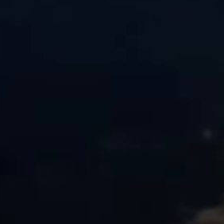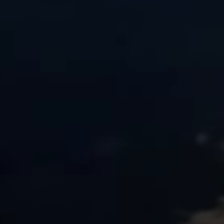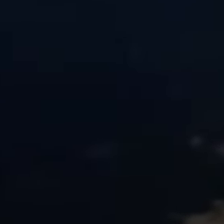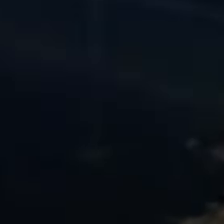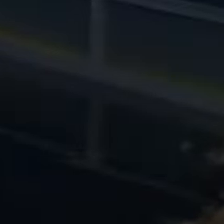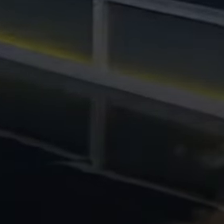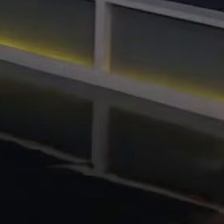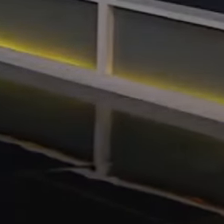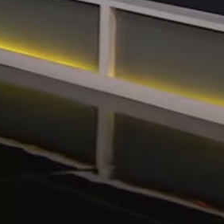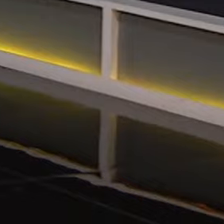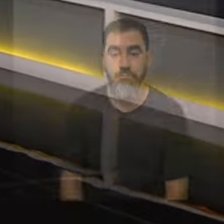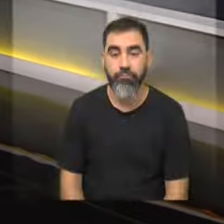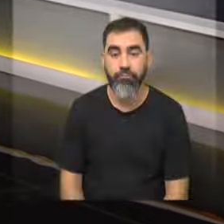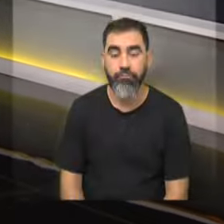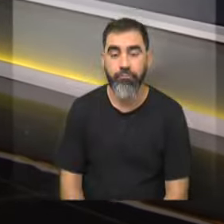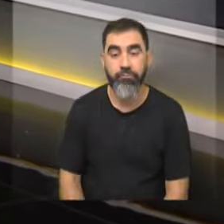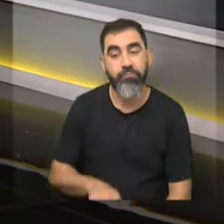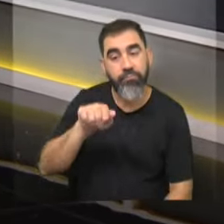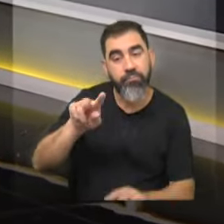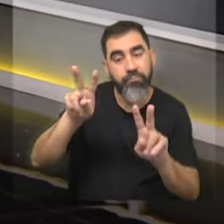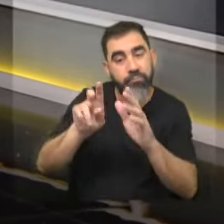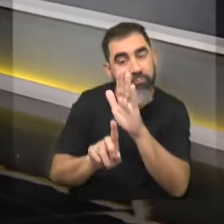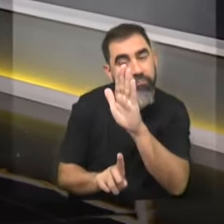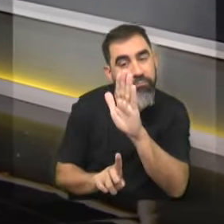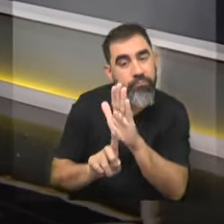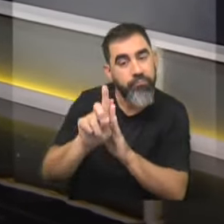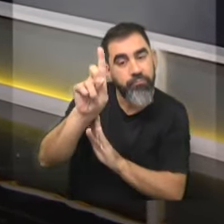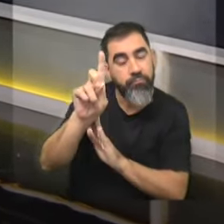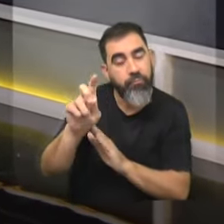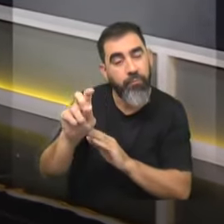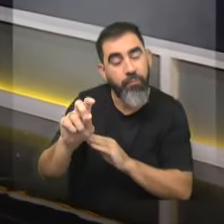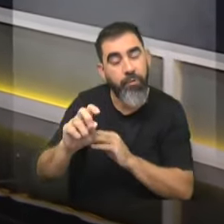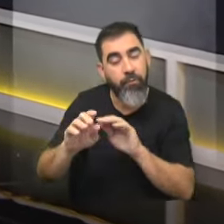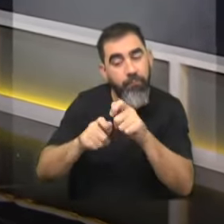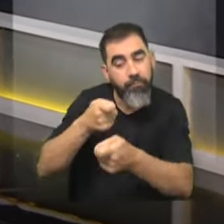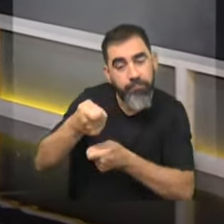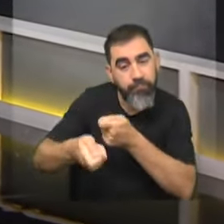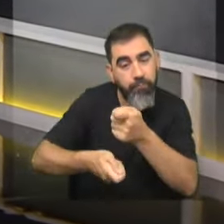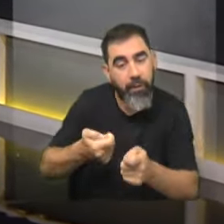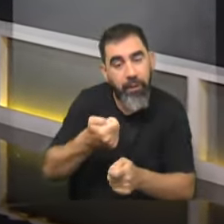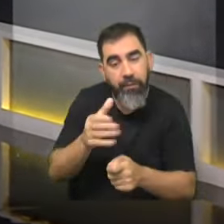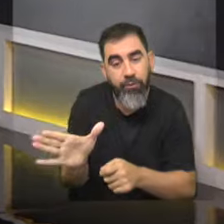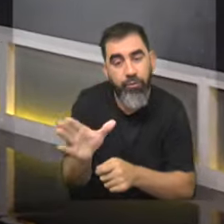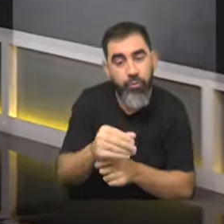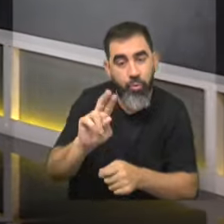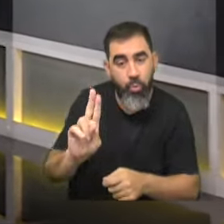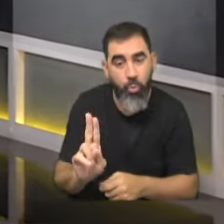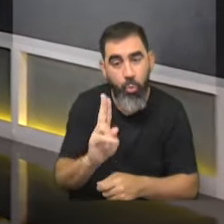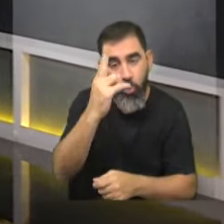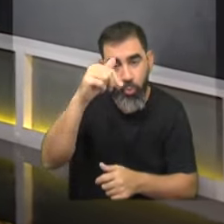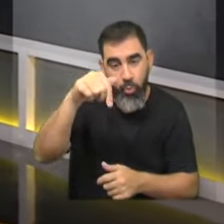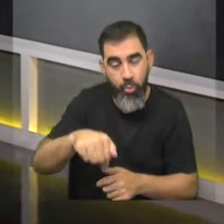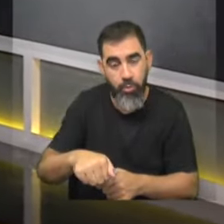esas cajitas que va a salir de este lanzador fue fabricada casi íntegramente en nuestro país. Se trató